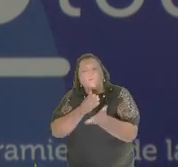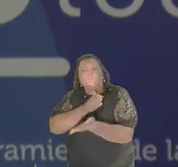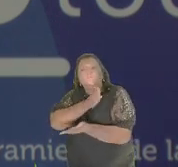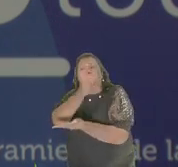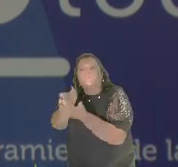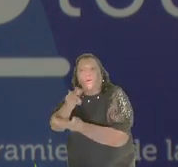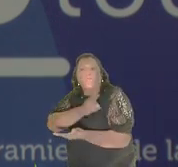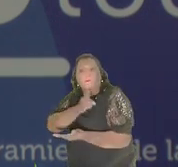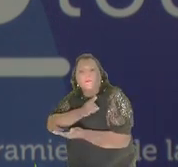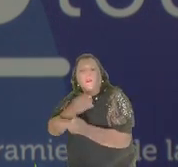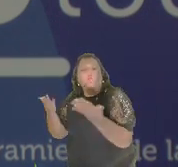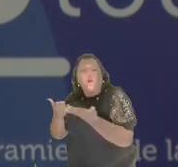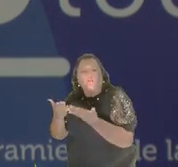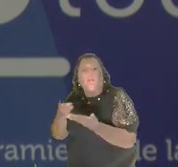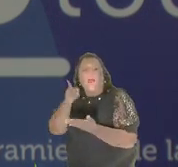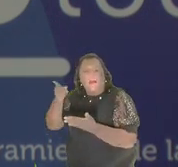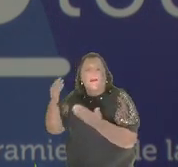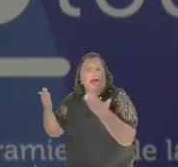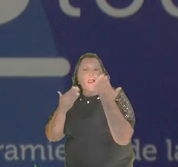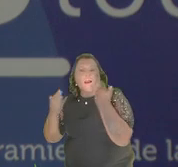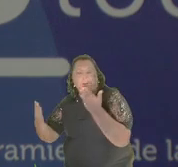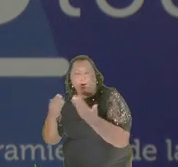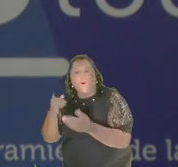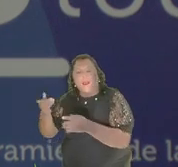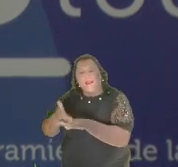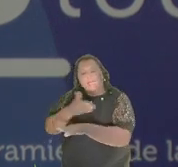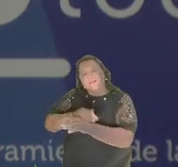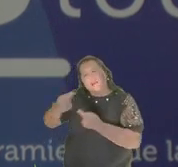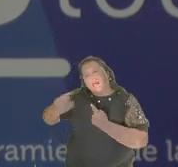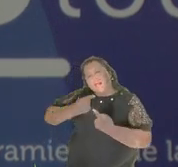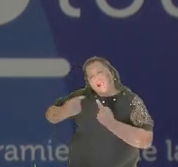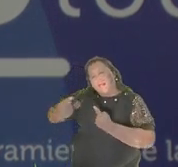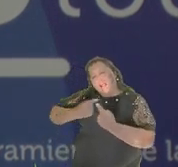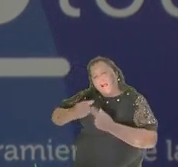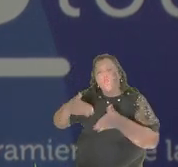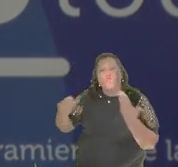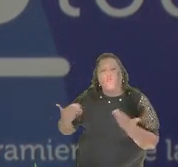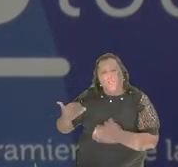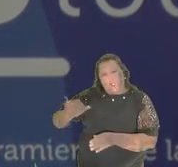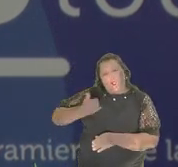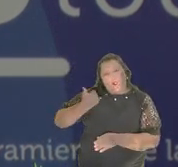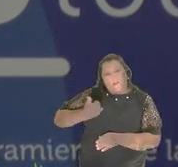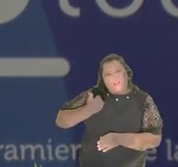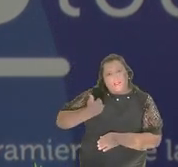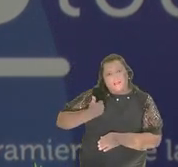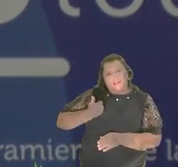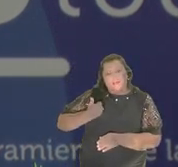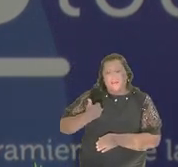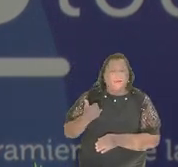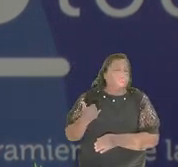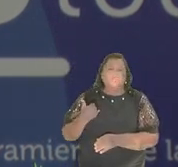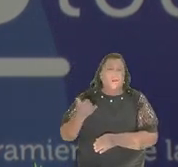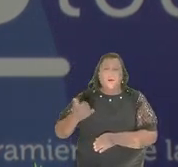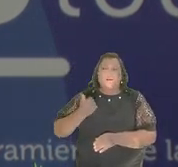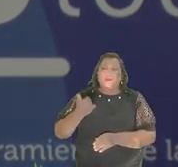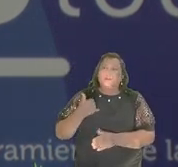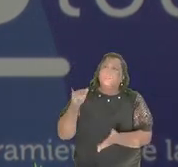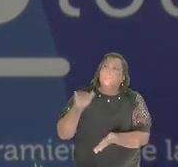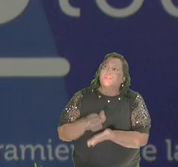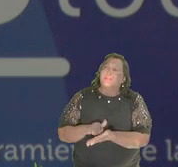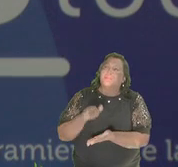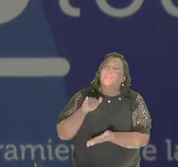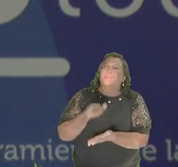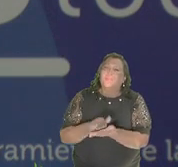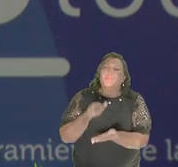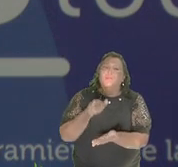Entonces, veníamos de esa discusión, veníamos de una discusión donde los jóvenes no estaban dispuestos a seguir estando en un